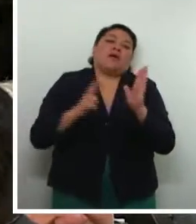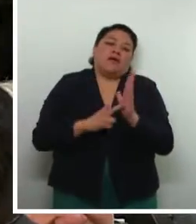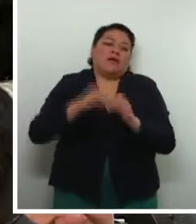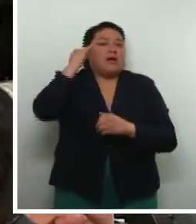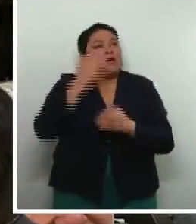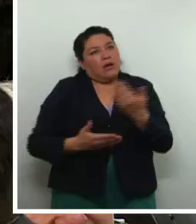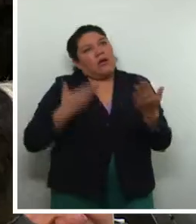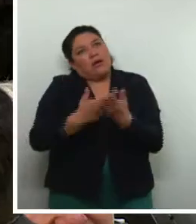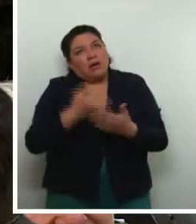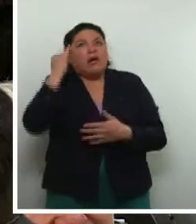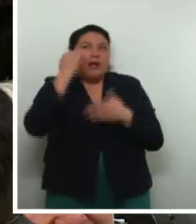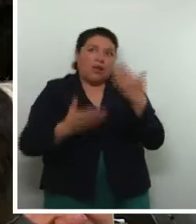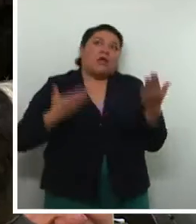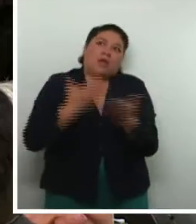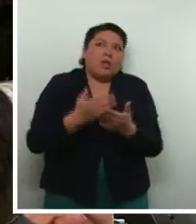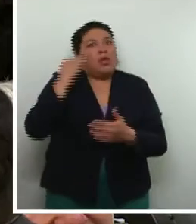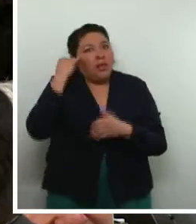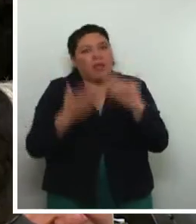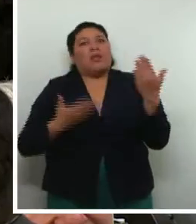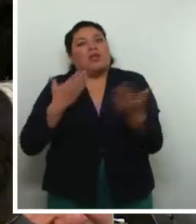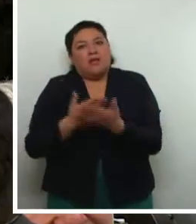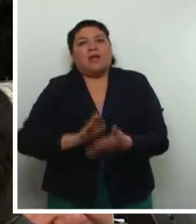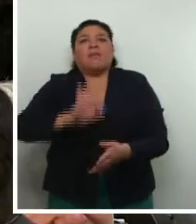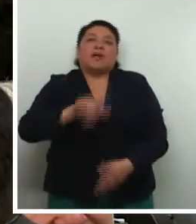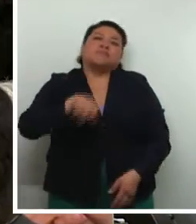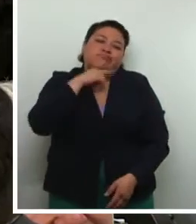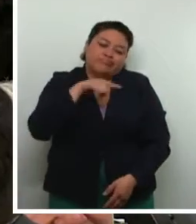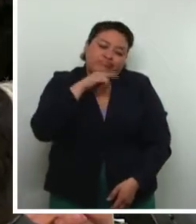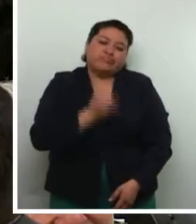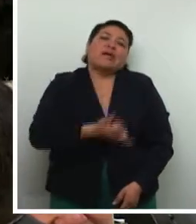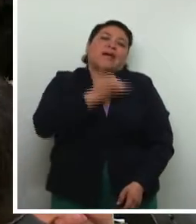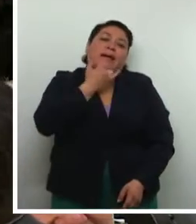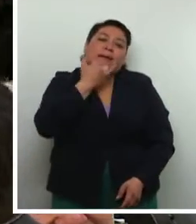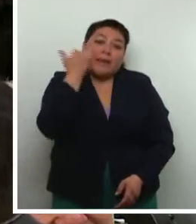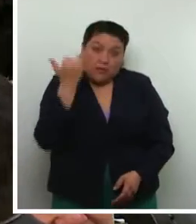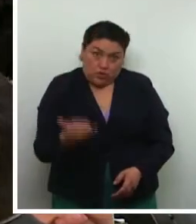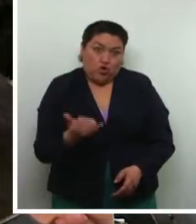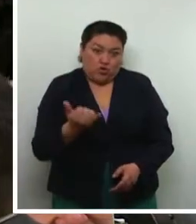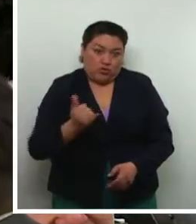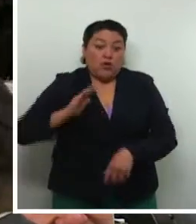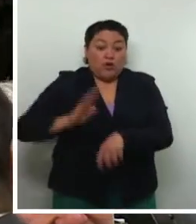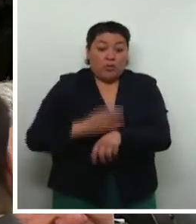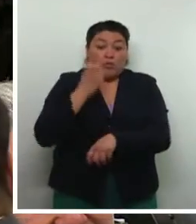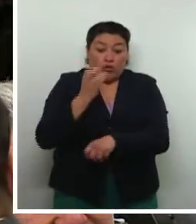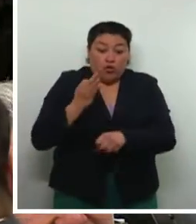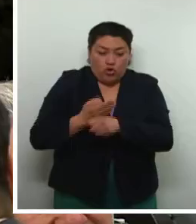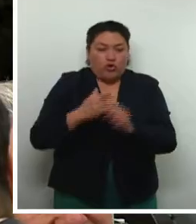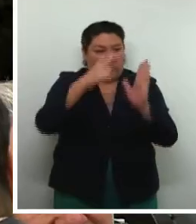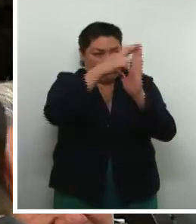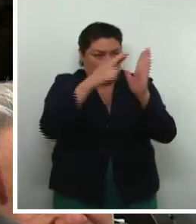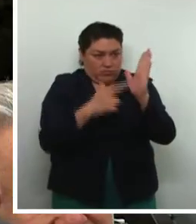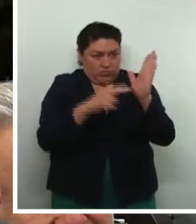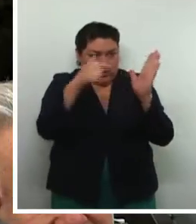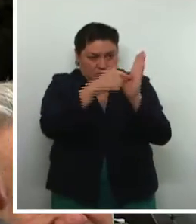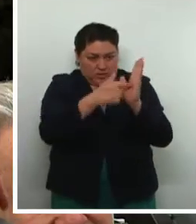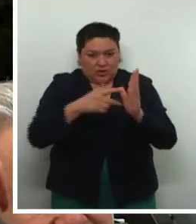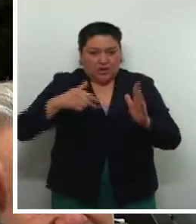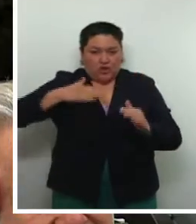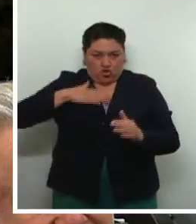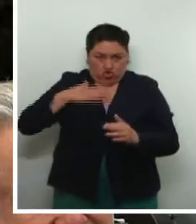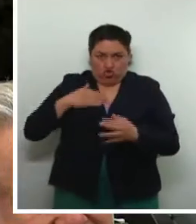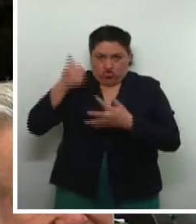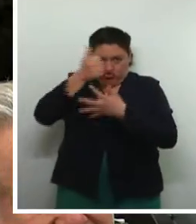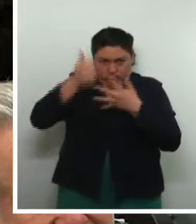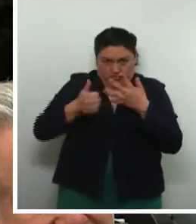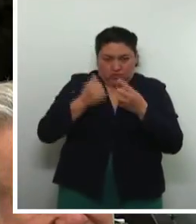reservas sobre reservas, lo cual es absolutamente incorrecto. Independientemente del trámite particular de las 3 reservas que